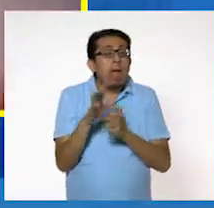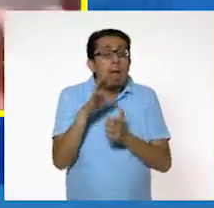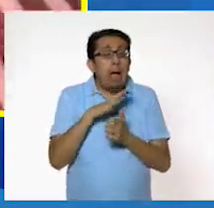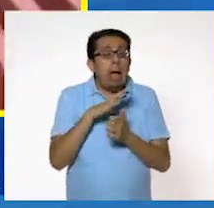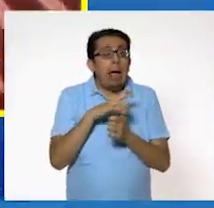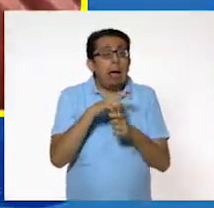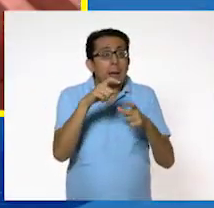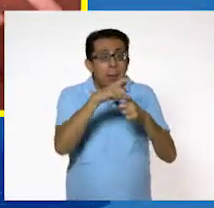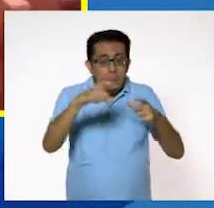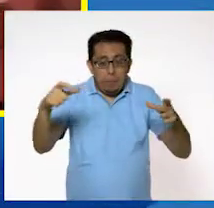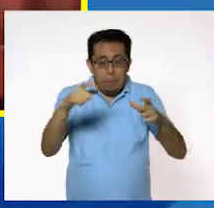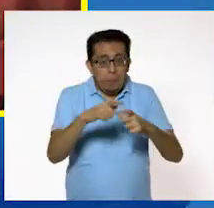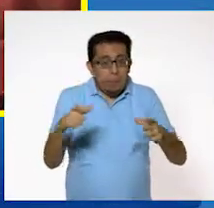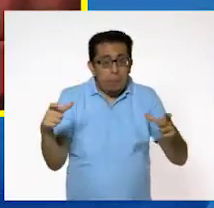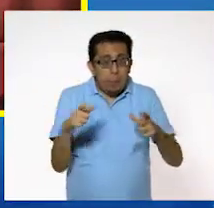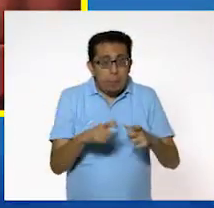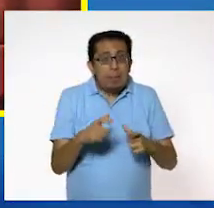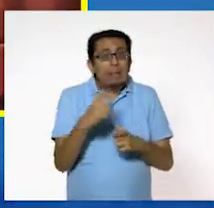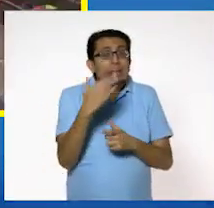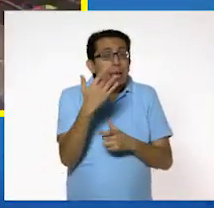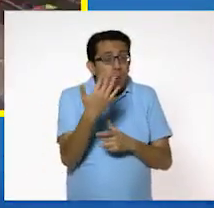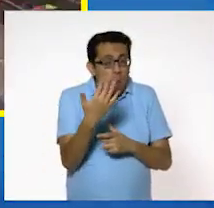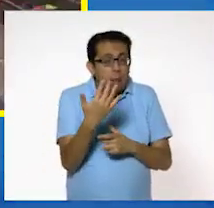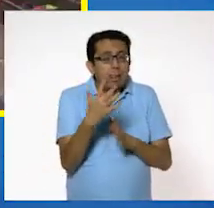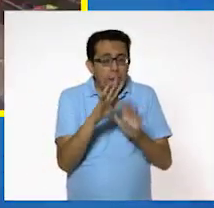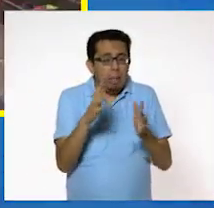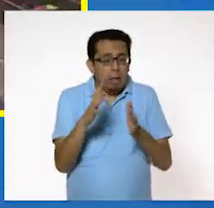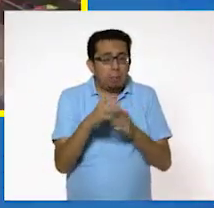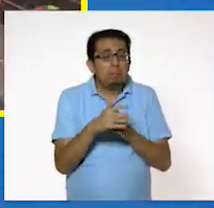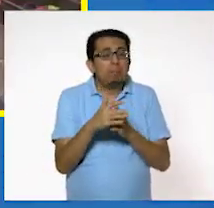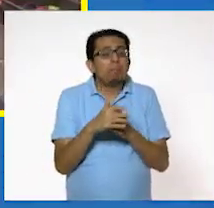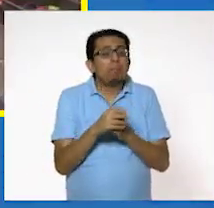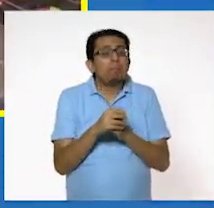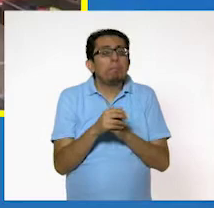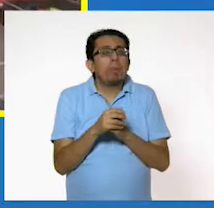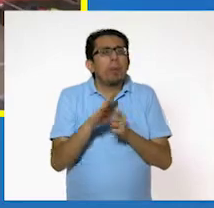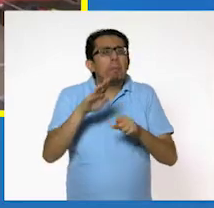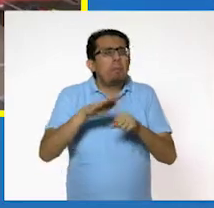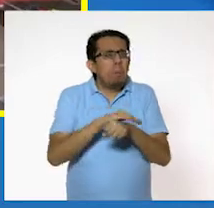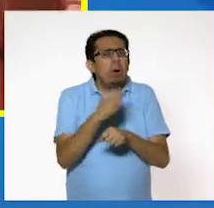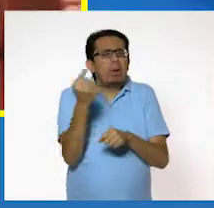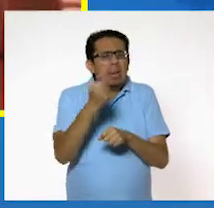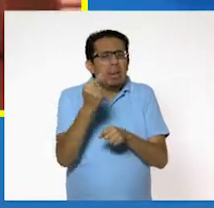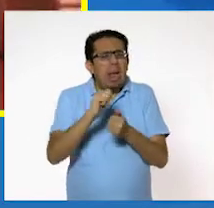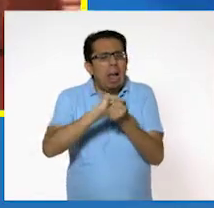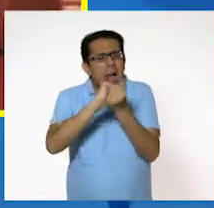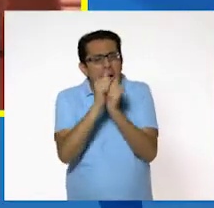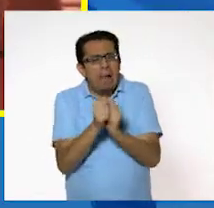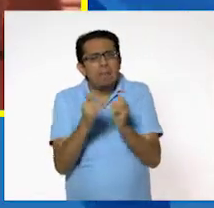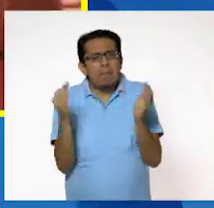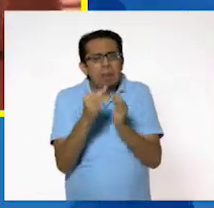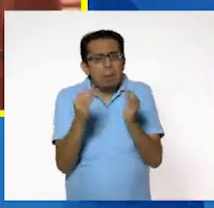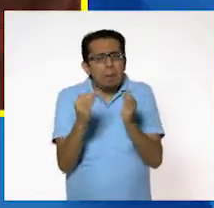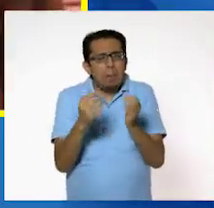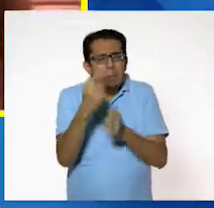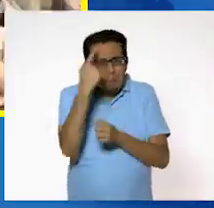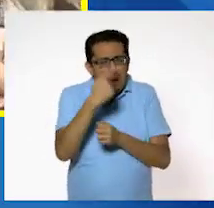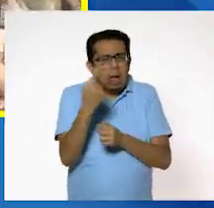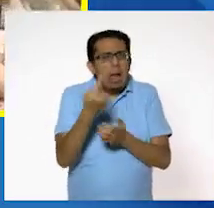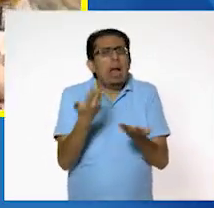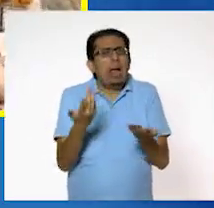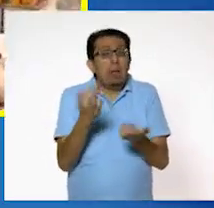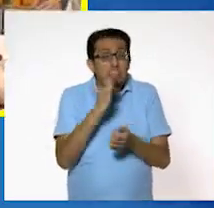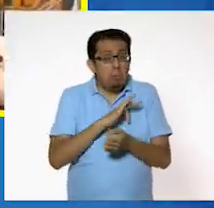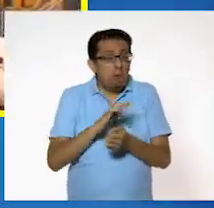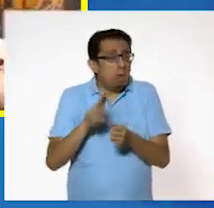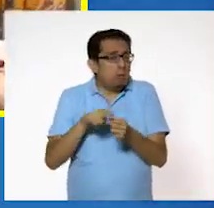que hacemos por pesada, podríamos decir. ¿Y por qué la plastilina necesita ser enfriada de esta manera? ¿Podría enfriarse naturalmente también?